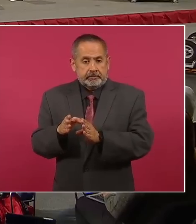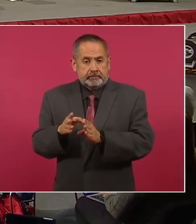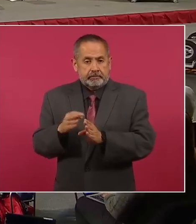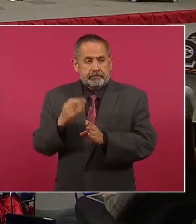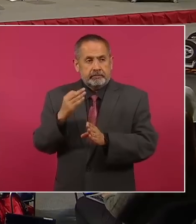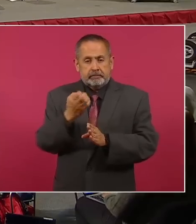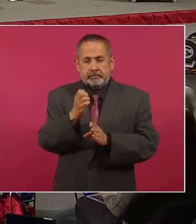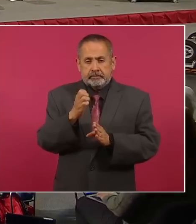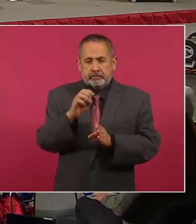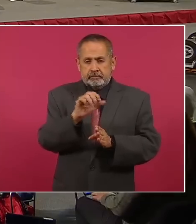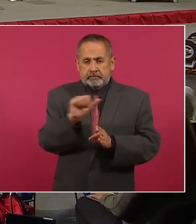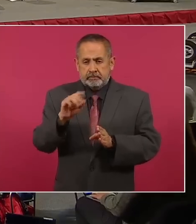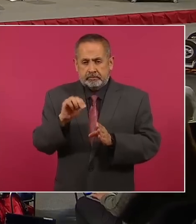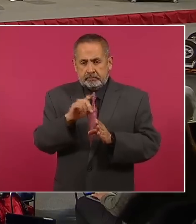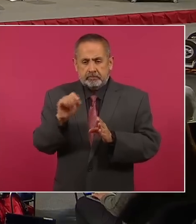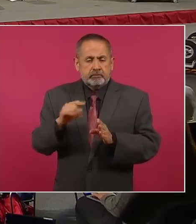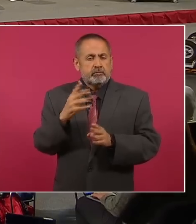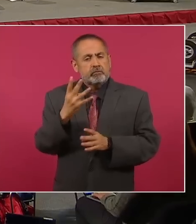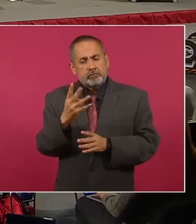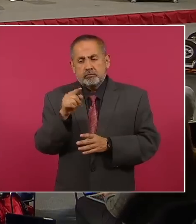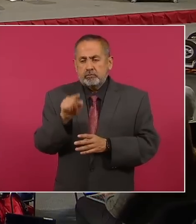promedio enero-marzo, estamos en